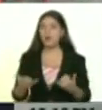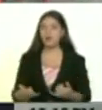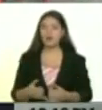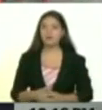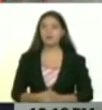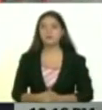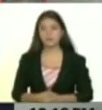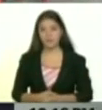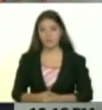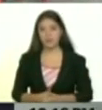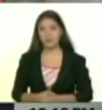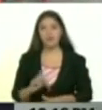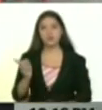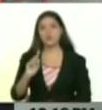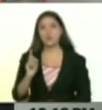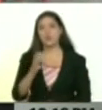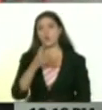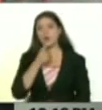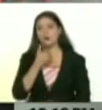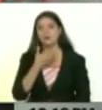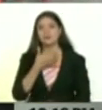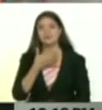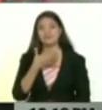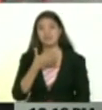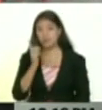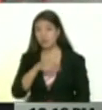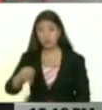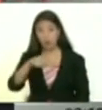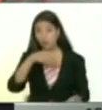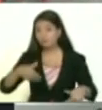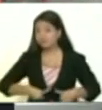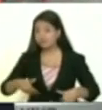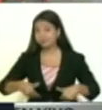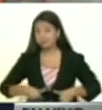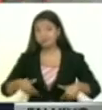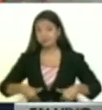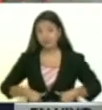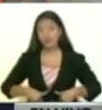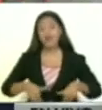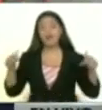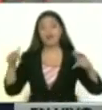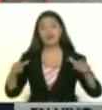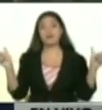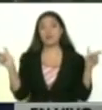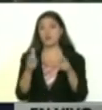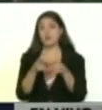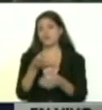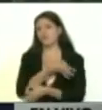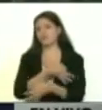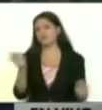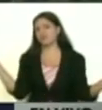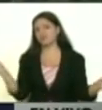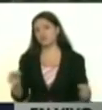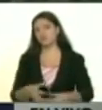han dejado de brindar todo su esfuerzo para que esta reunión sea exitosa.